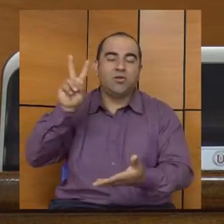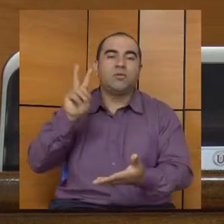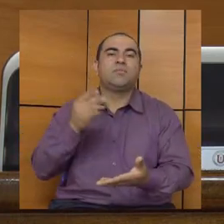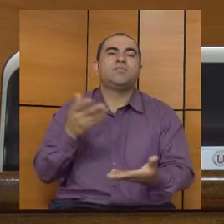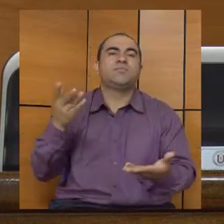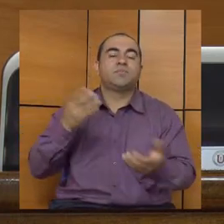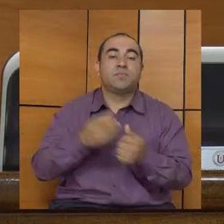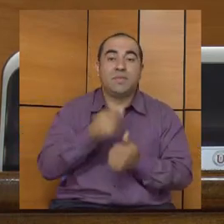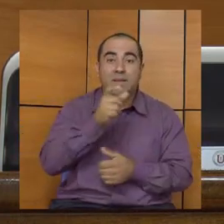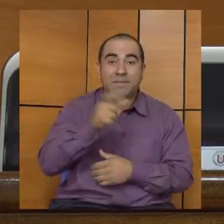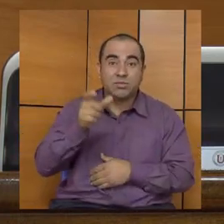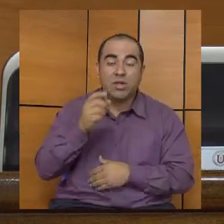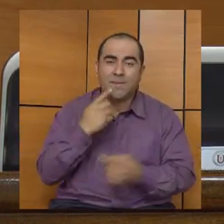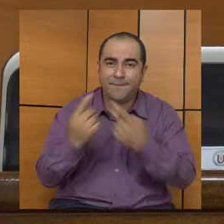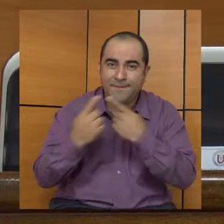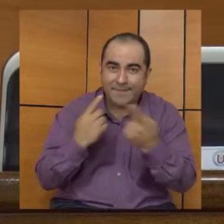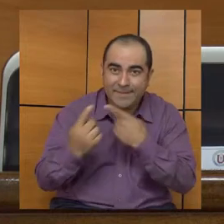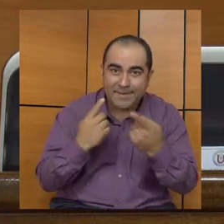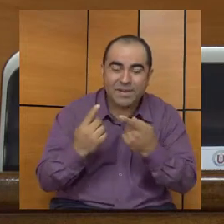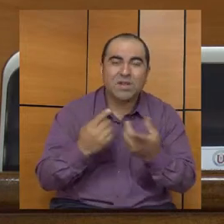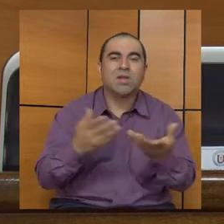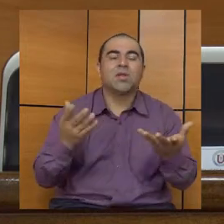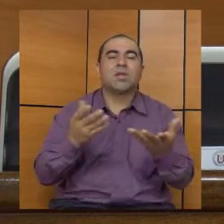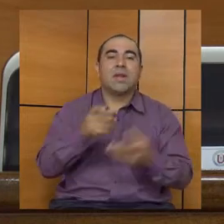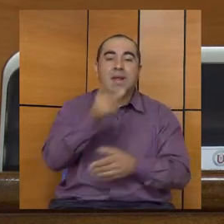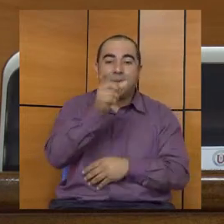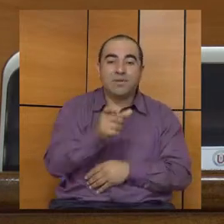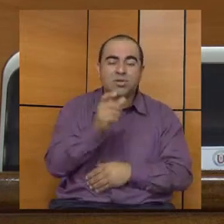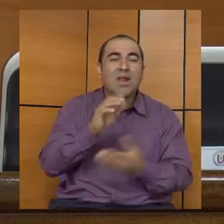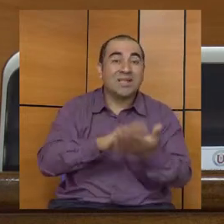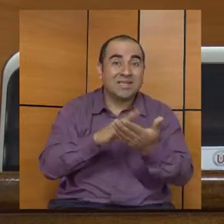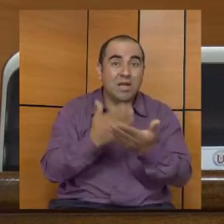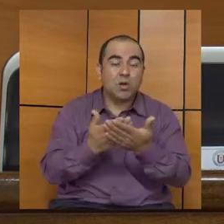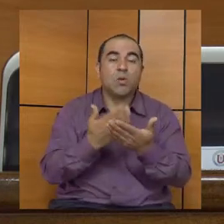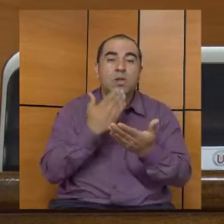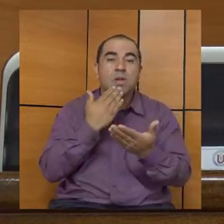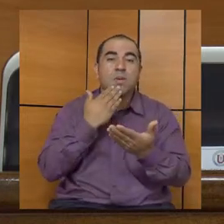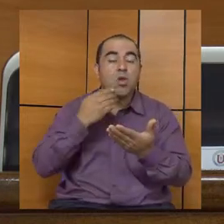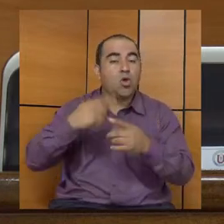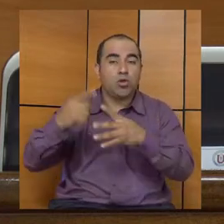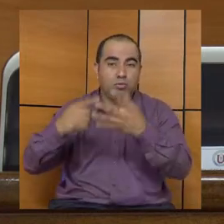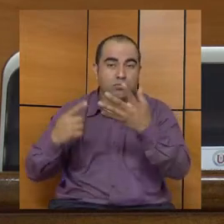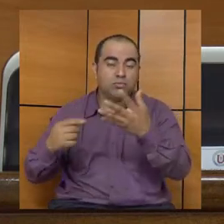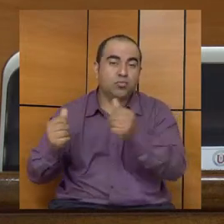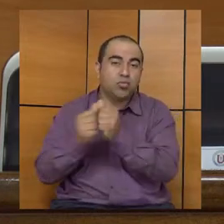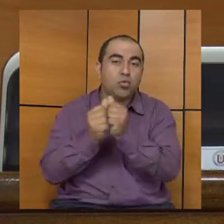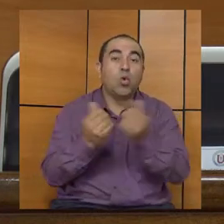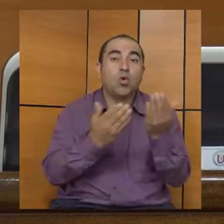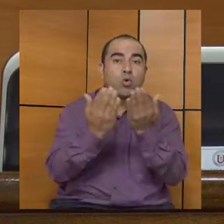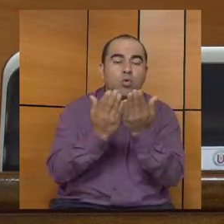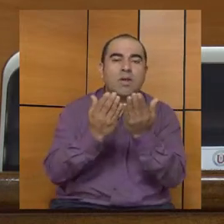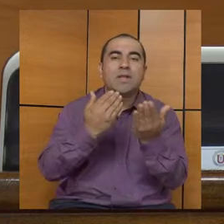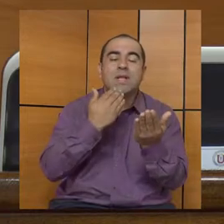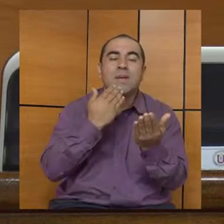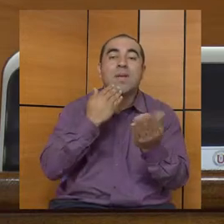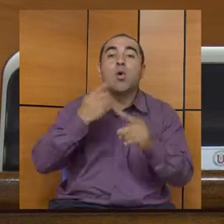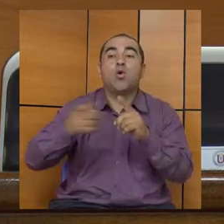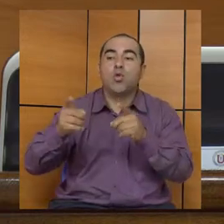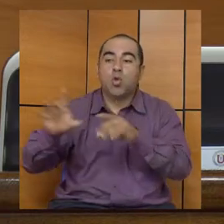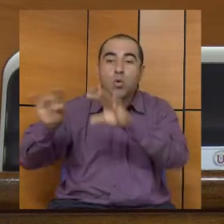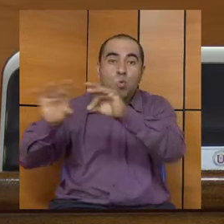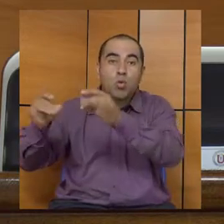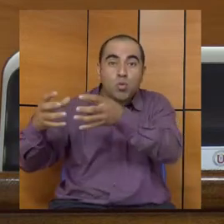realizadas por profesionales de la salud y estudiantes del área. La investigación fue desarrollada por un equipo multidisciplinario integrado